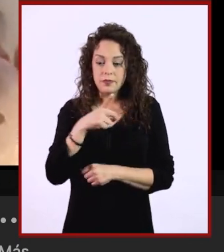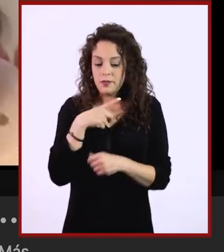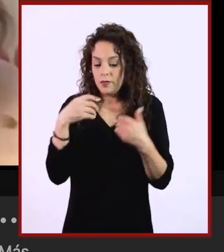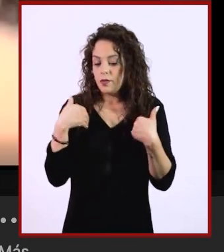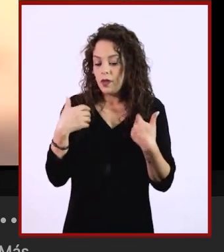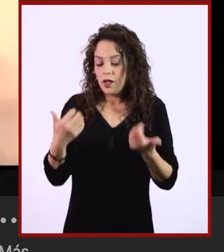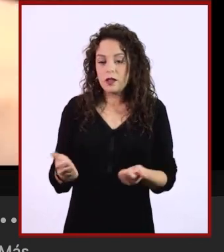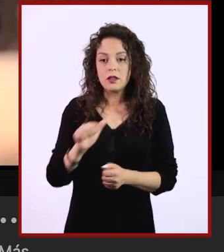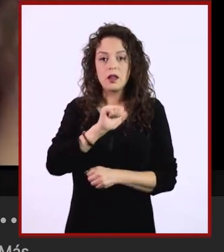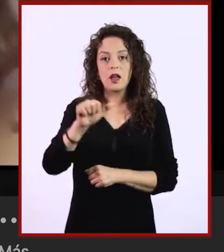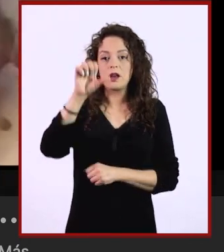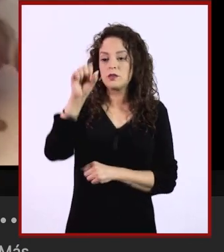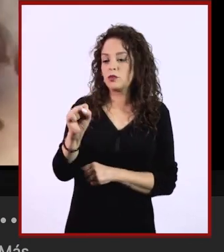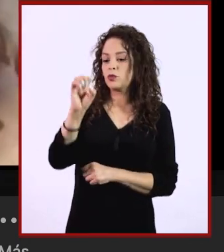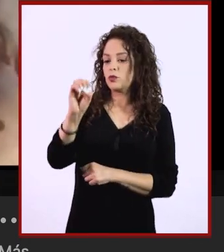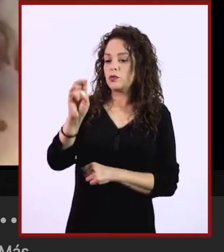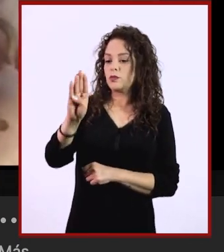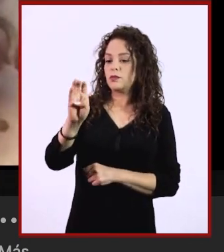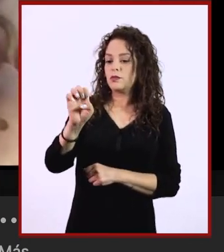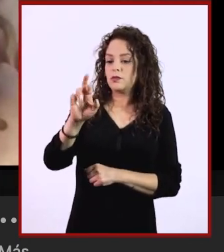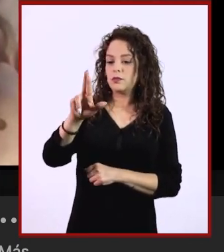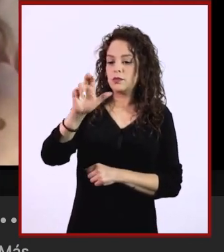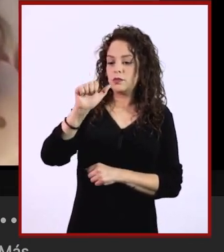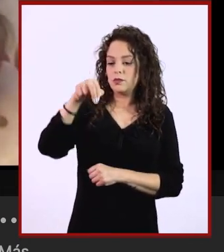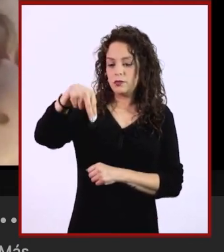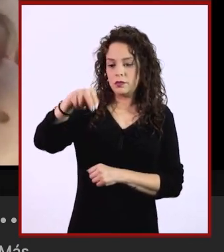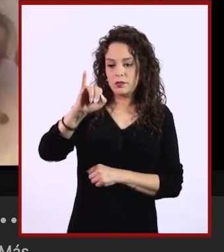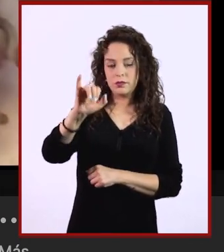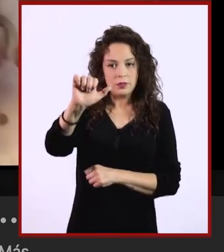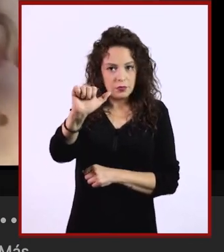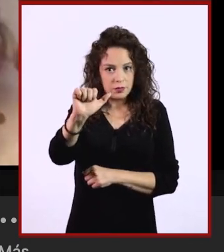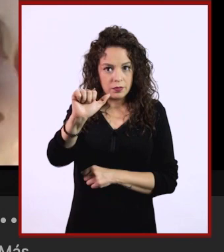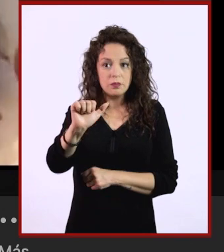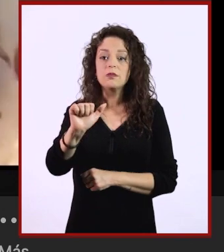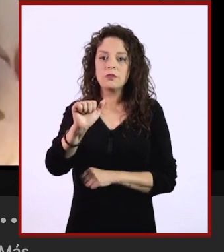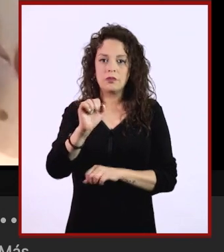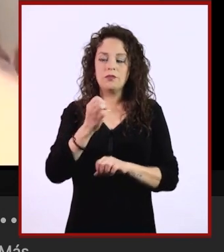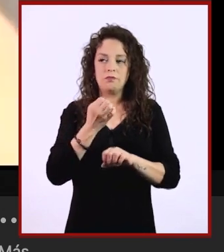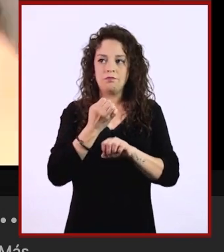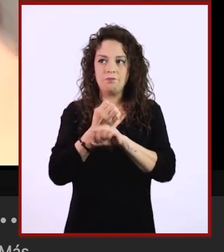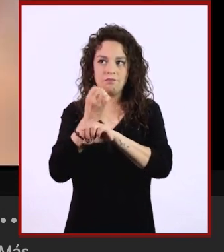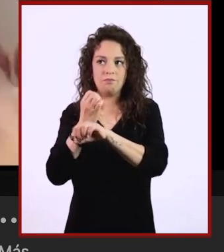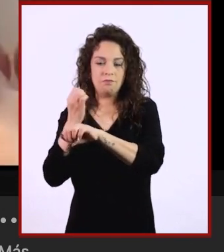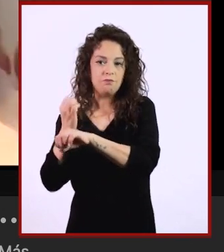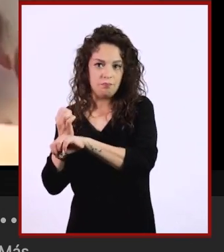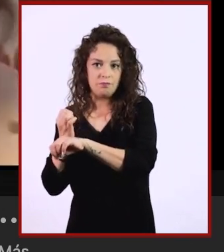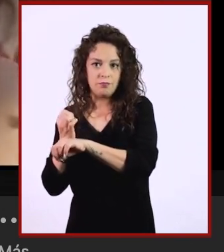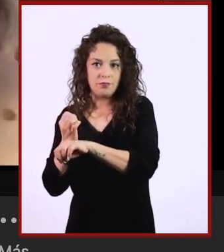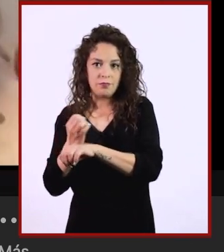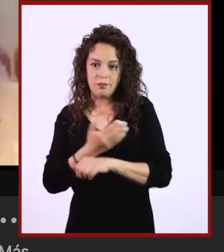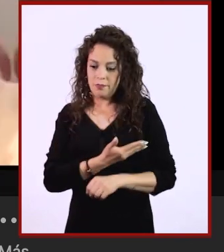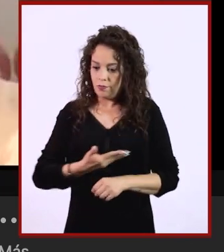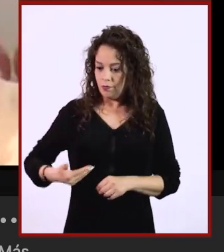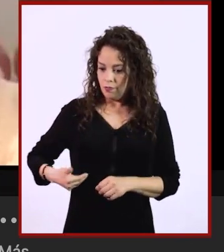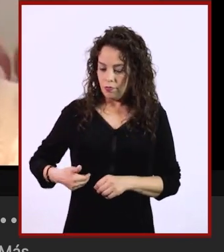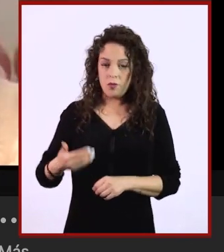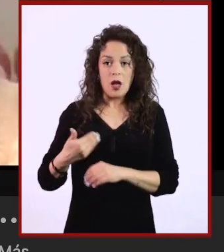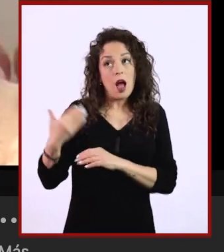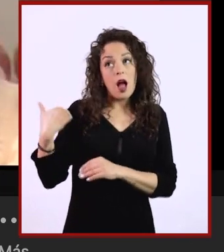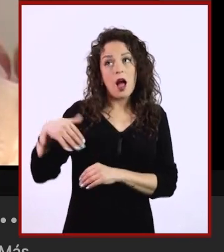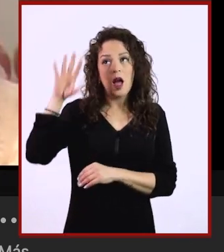concepto de soberanía, ¿no? Por parte de los estados. Antes, por ejemplo, la soberanía era